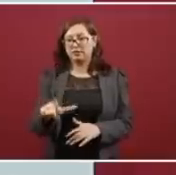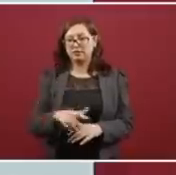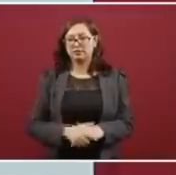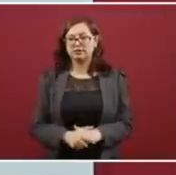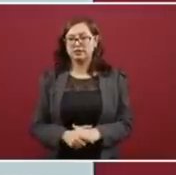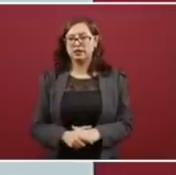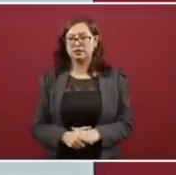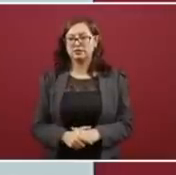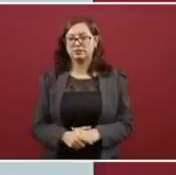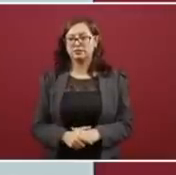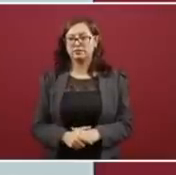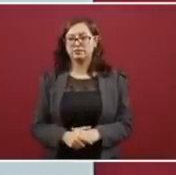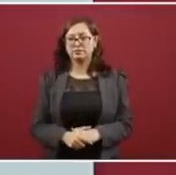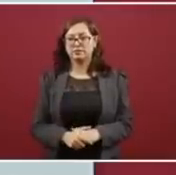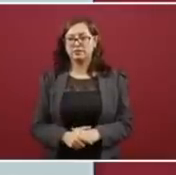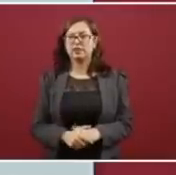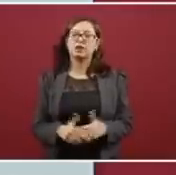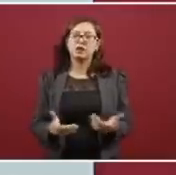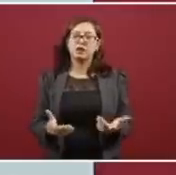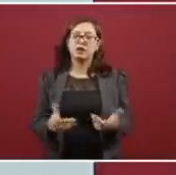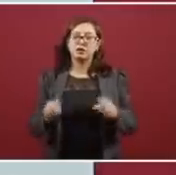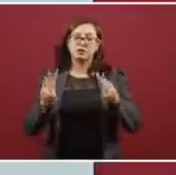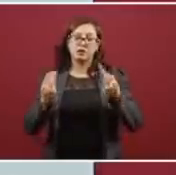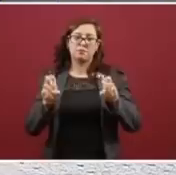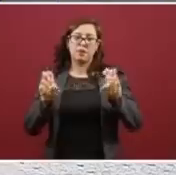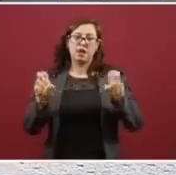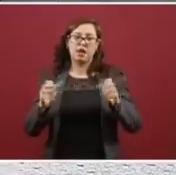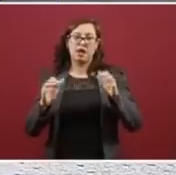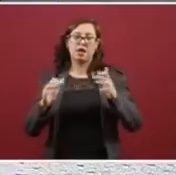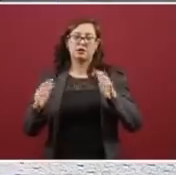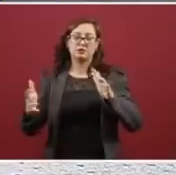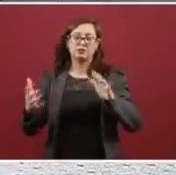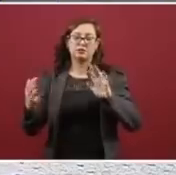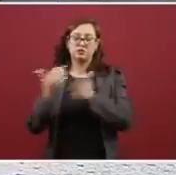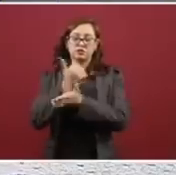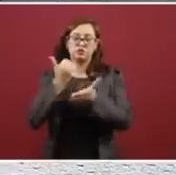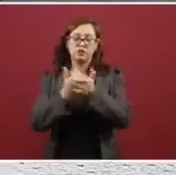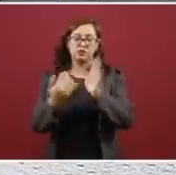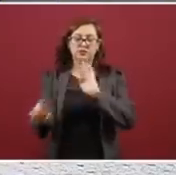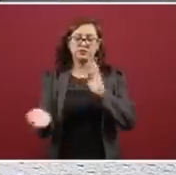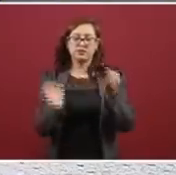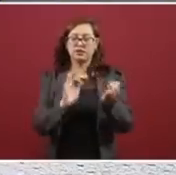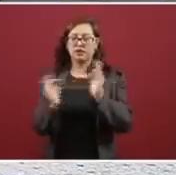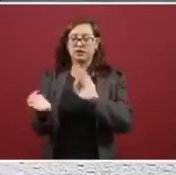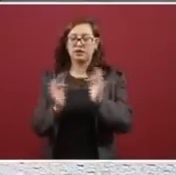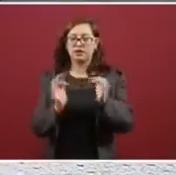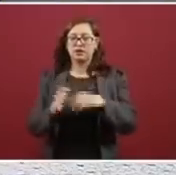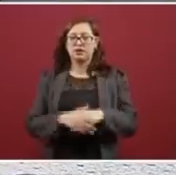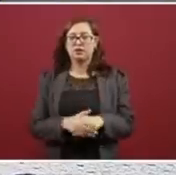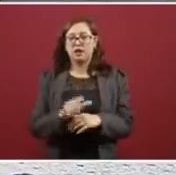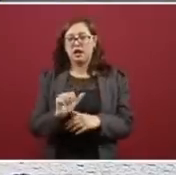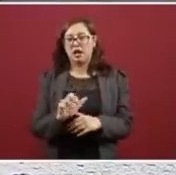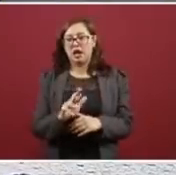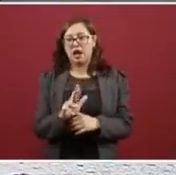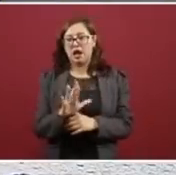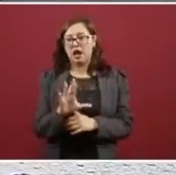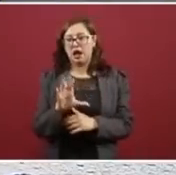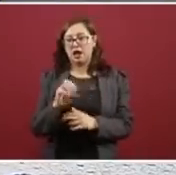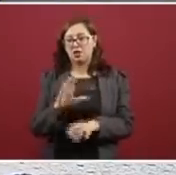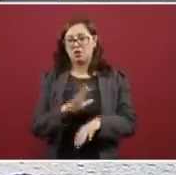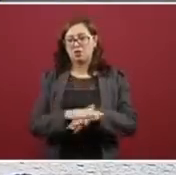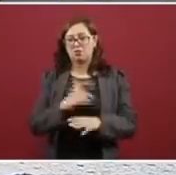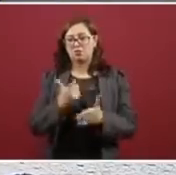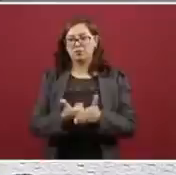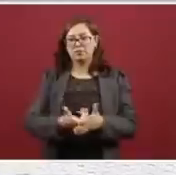ejercicio que está interesante por zonas metropolitanas 21 89 precio al público de arco por litro de diesel